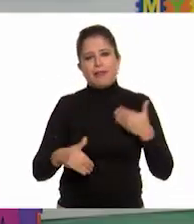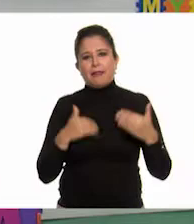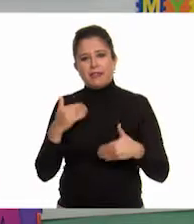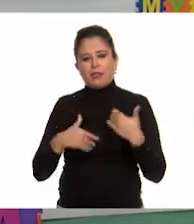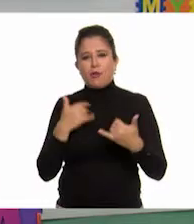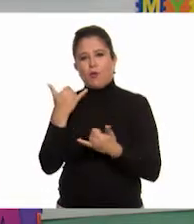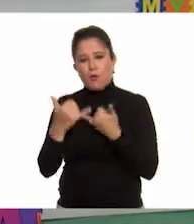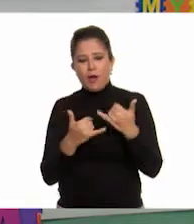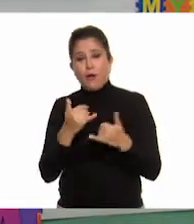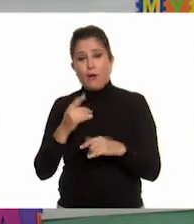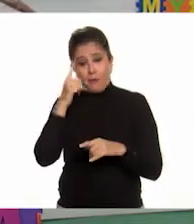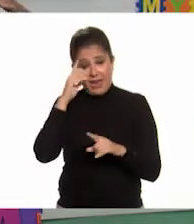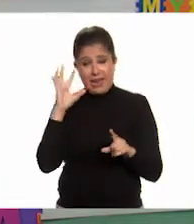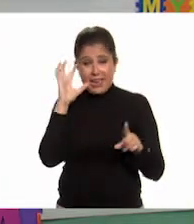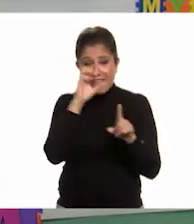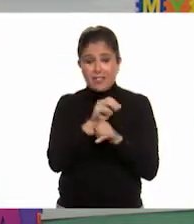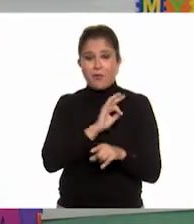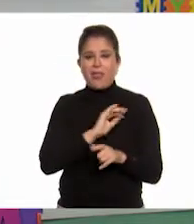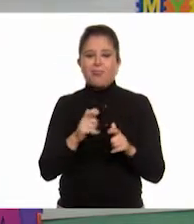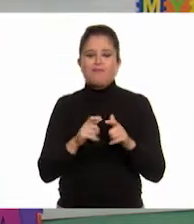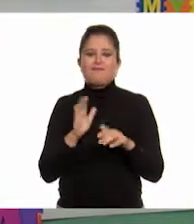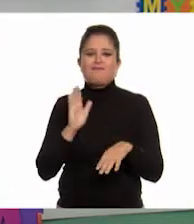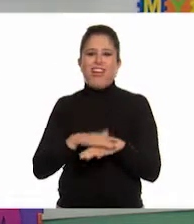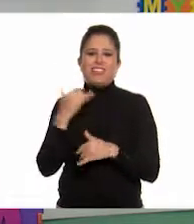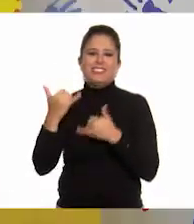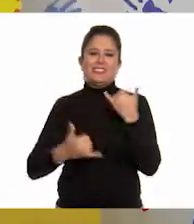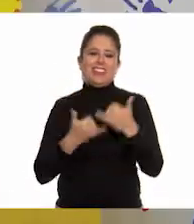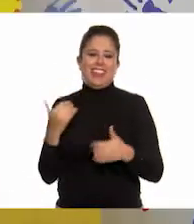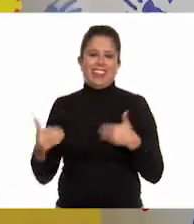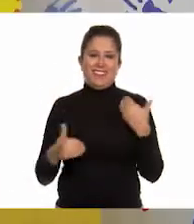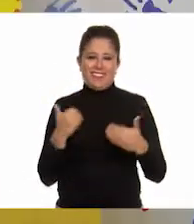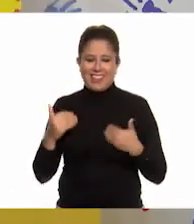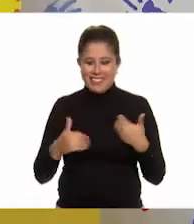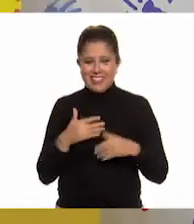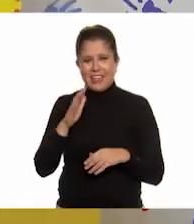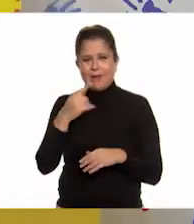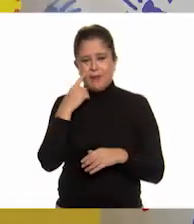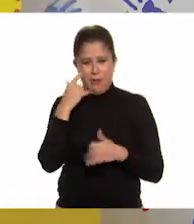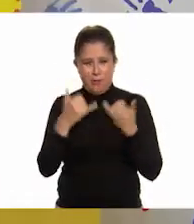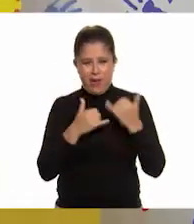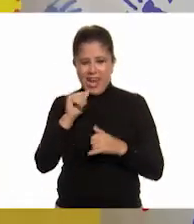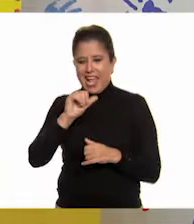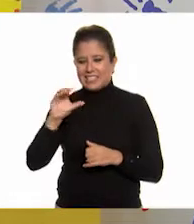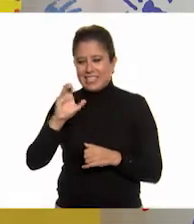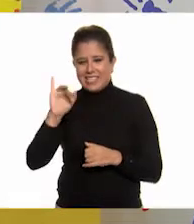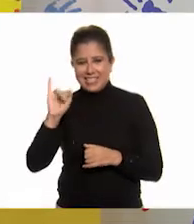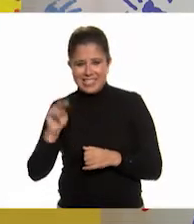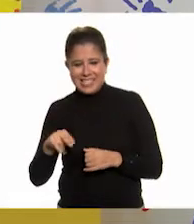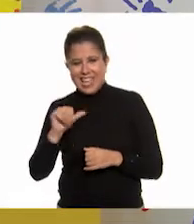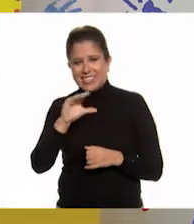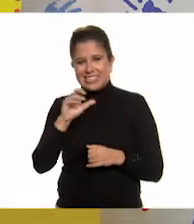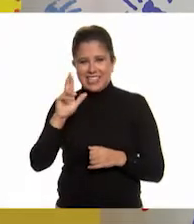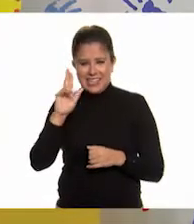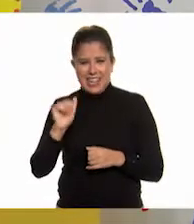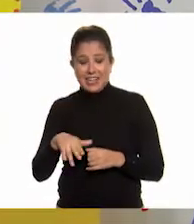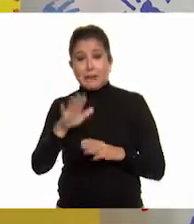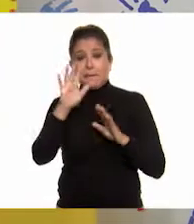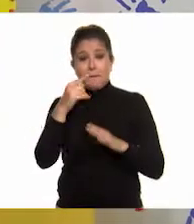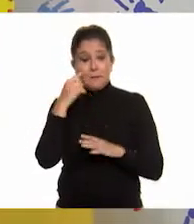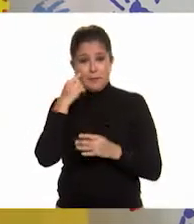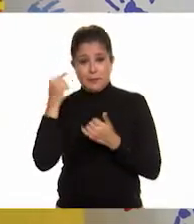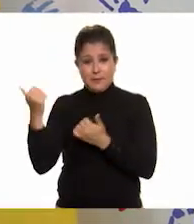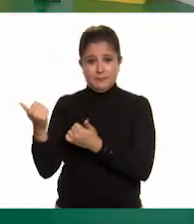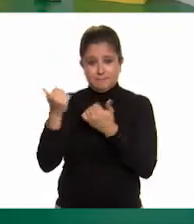que el reto del juego crezca, ¿verdad? Entonces vamos a jugar Acerrín Acerrán. Y para eso trajimos